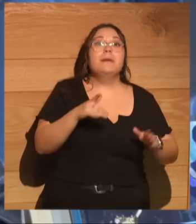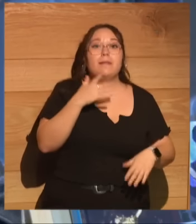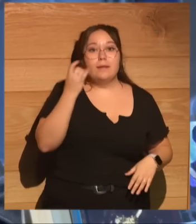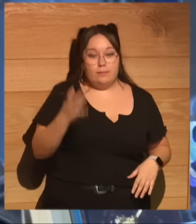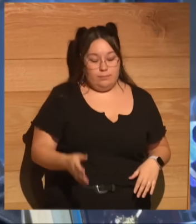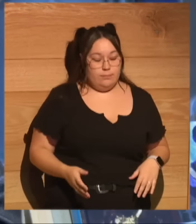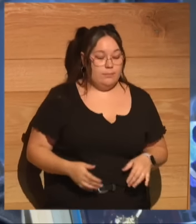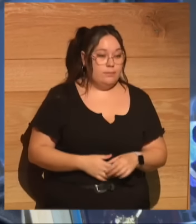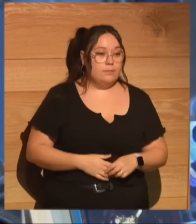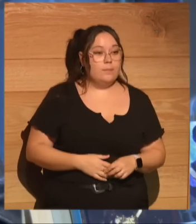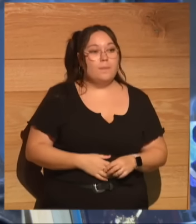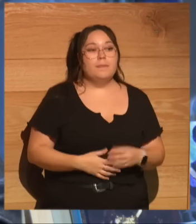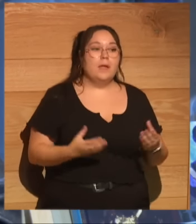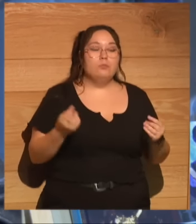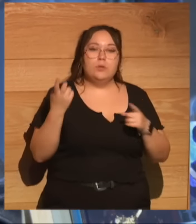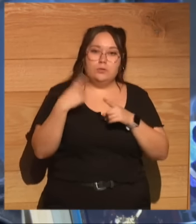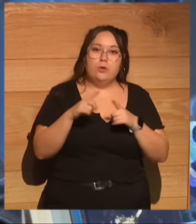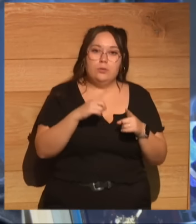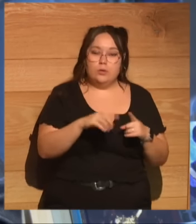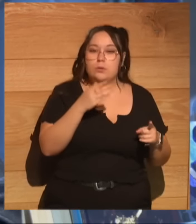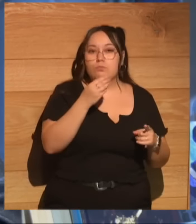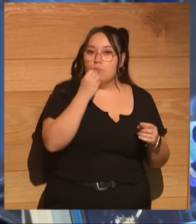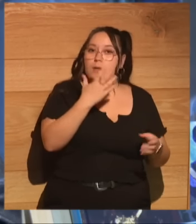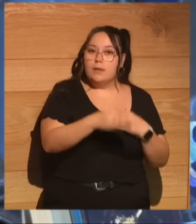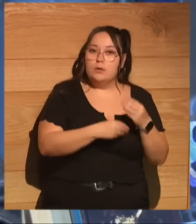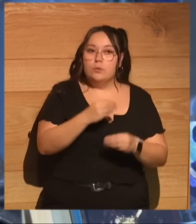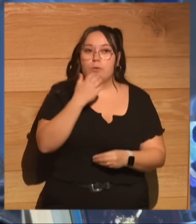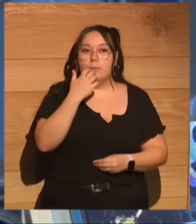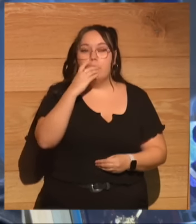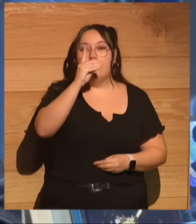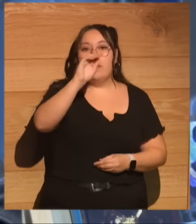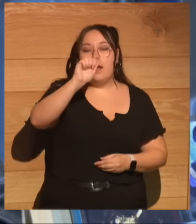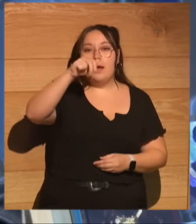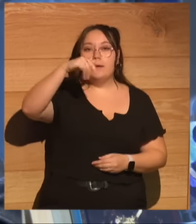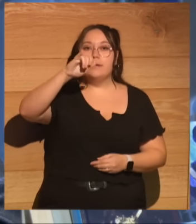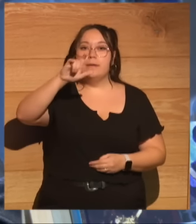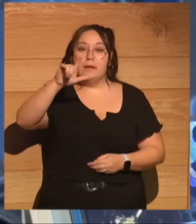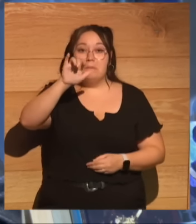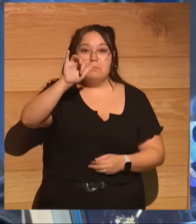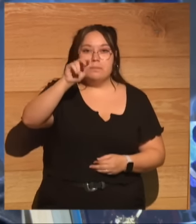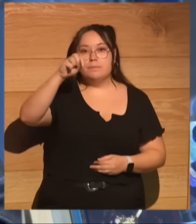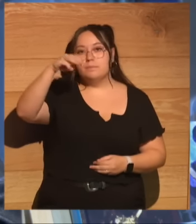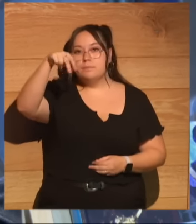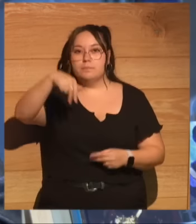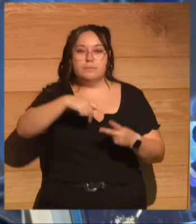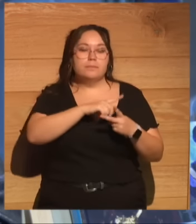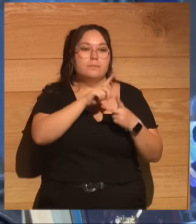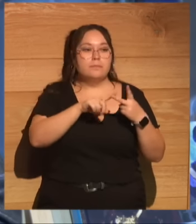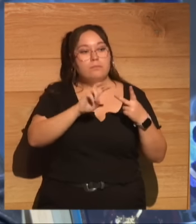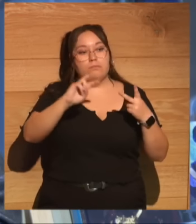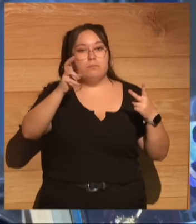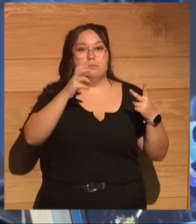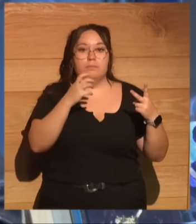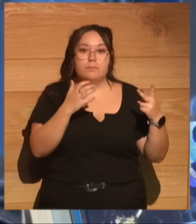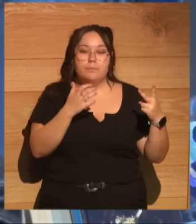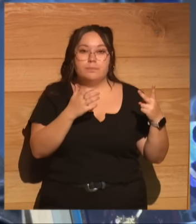No, hay muchas cosas que agradecerle a Tim Burton. Una de ellas es Danny Elfman, para empezar. Otra cosa es que